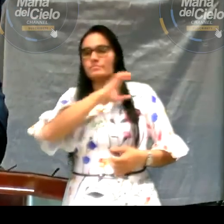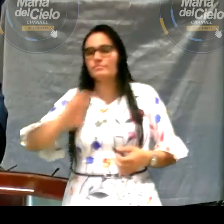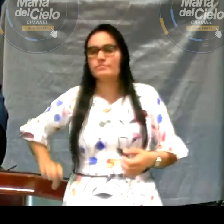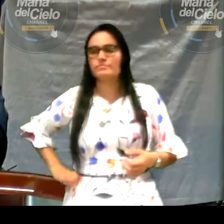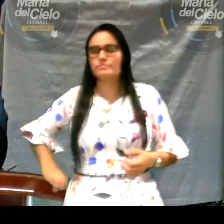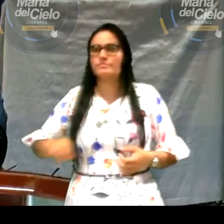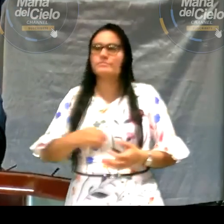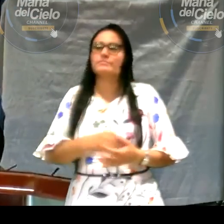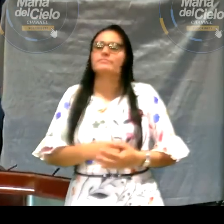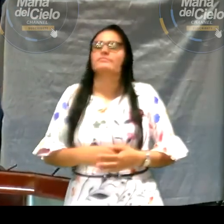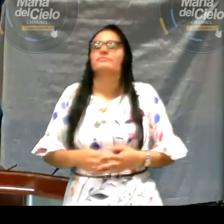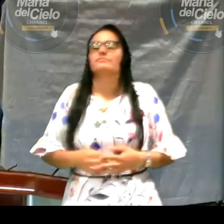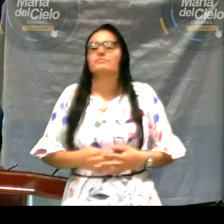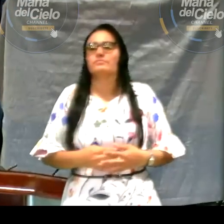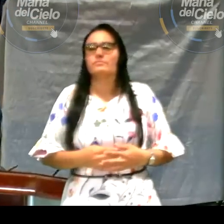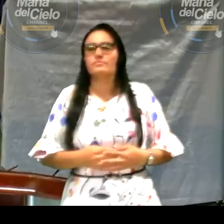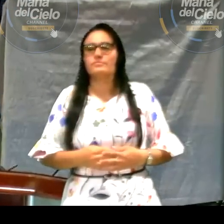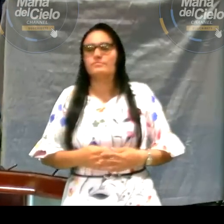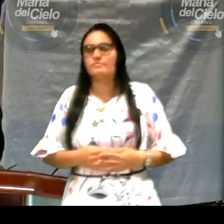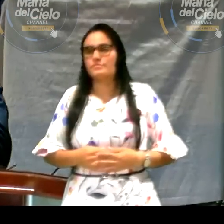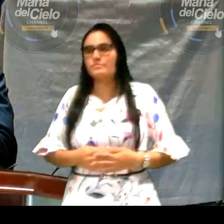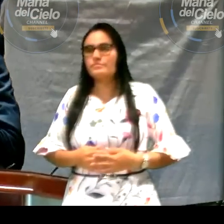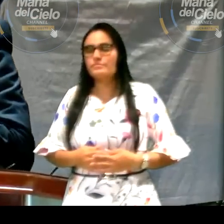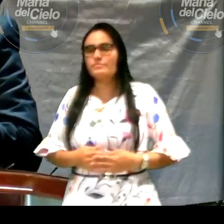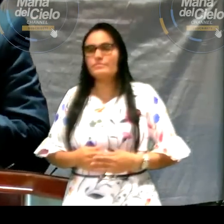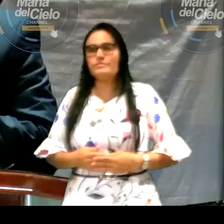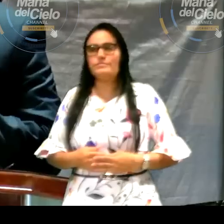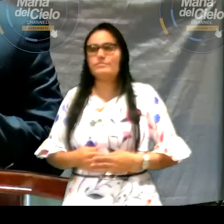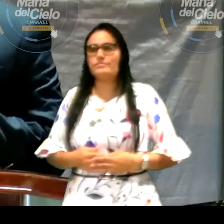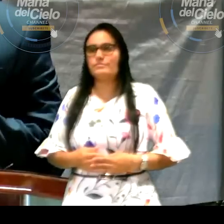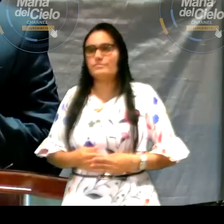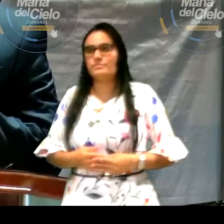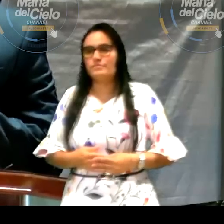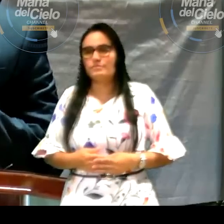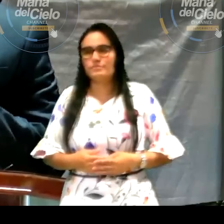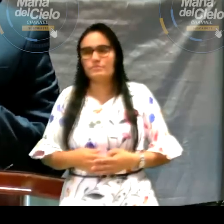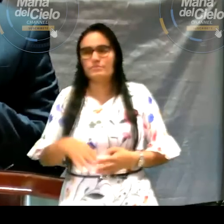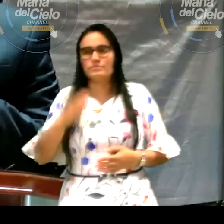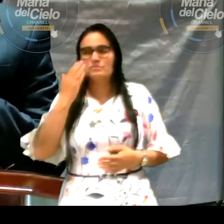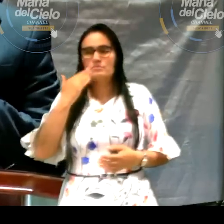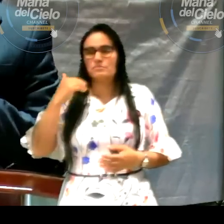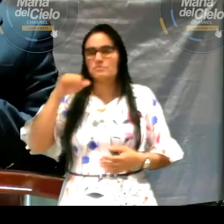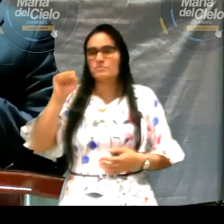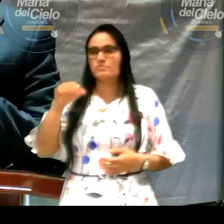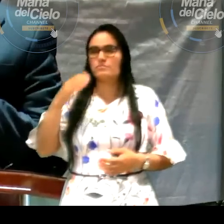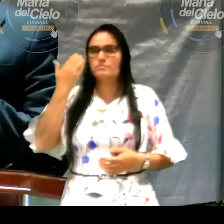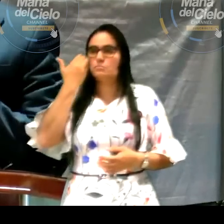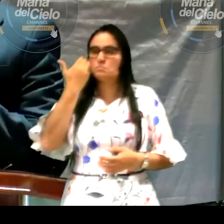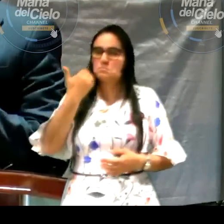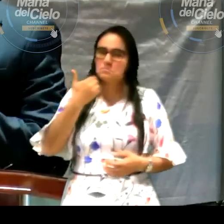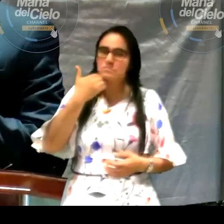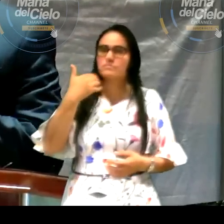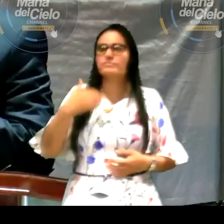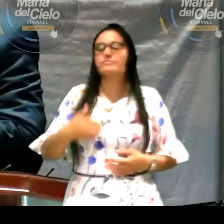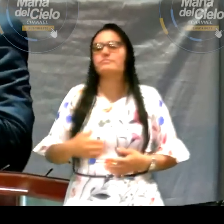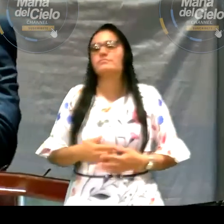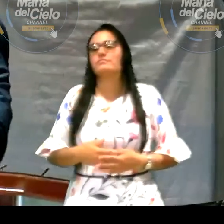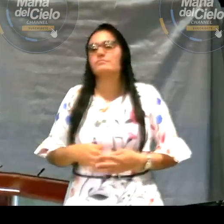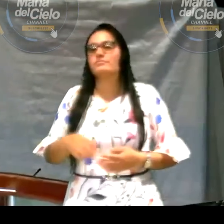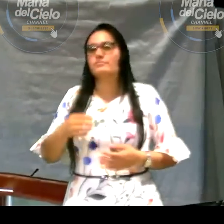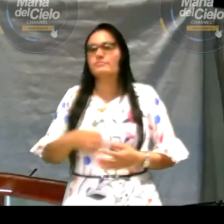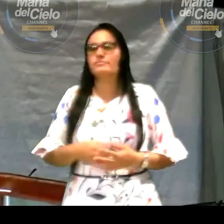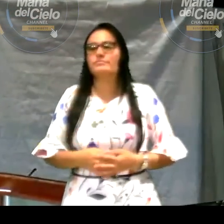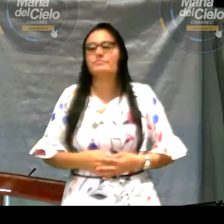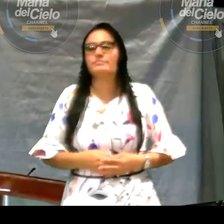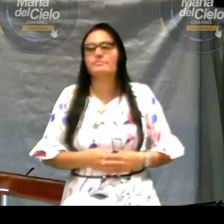rutina y encuentra que la señora está bastante grave. Le manda a hacer los exámenes